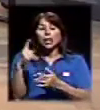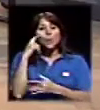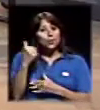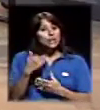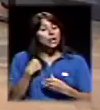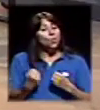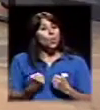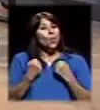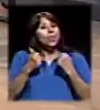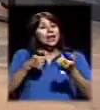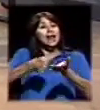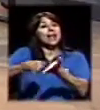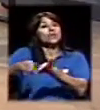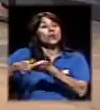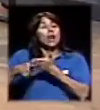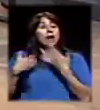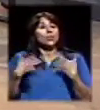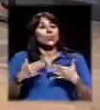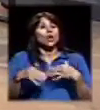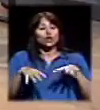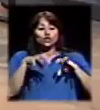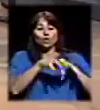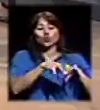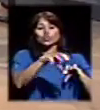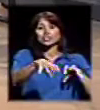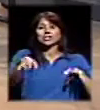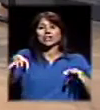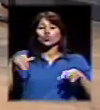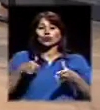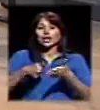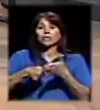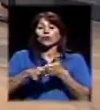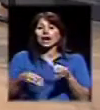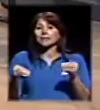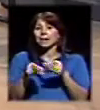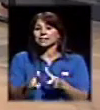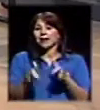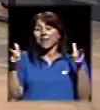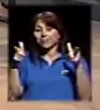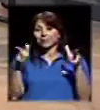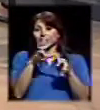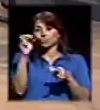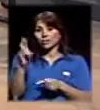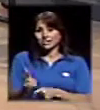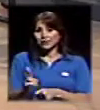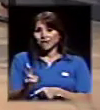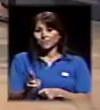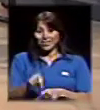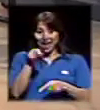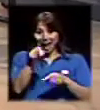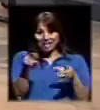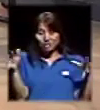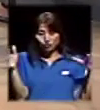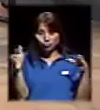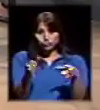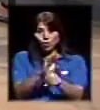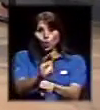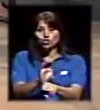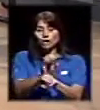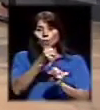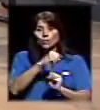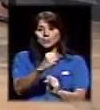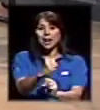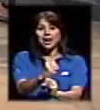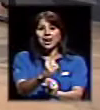son los distritos electorales de lejos más grandes de Costa Rica, ¿verdad? Es desde ahí reflejado en el Consejo Municipal y desde la